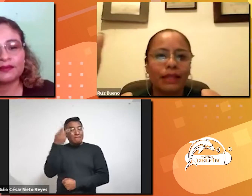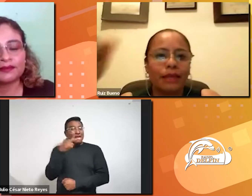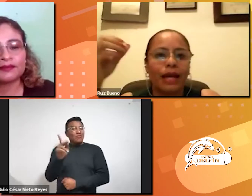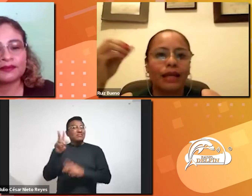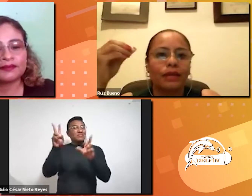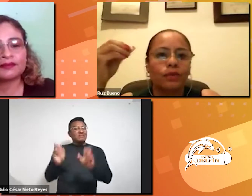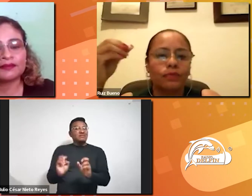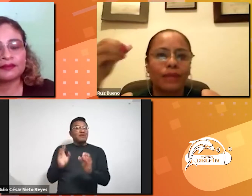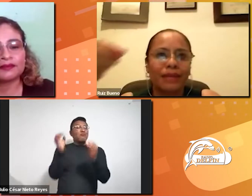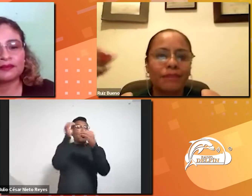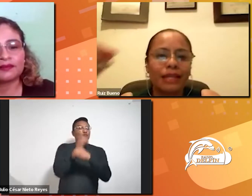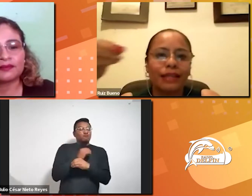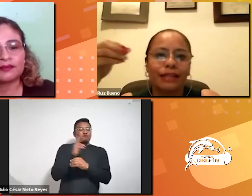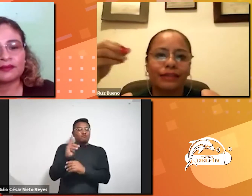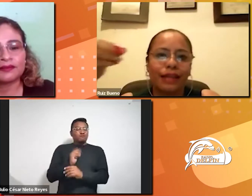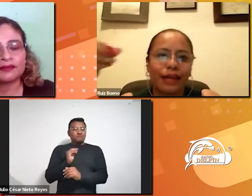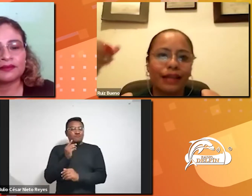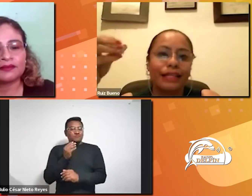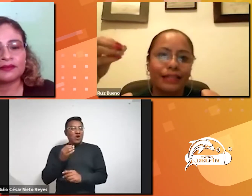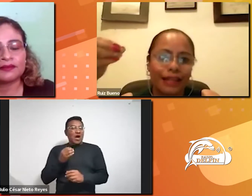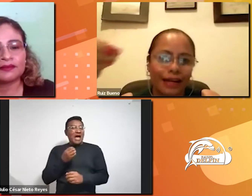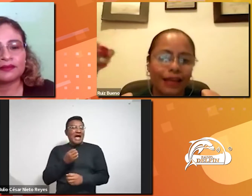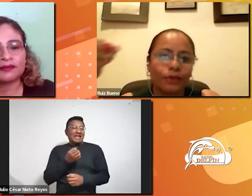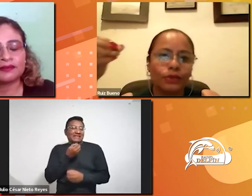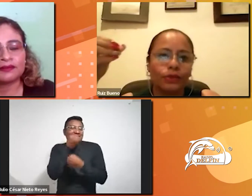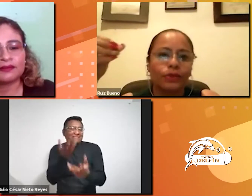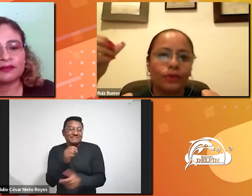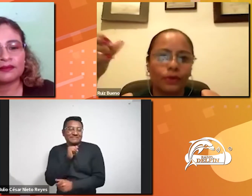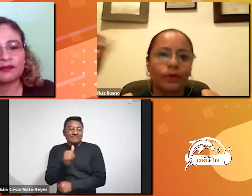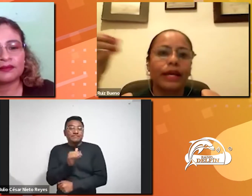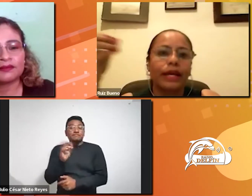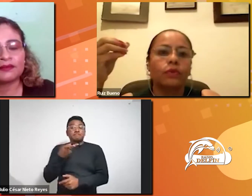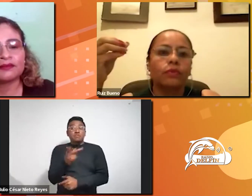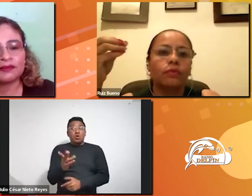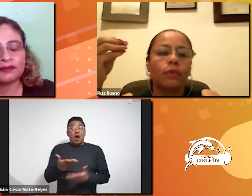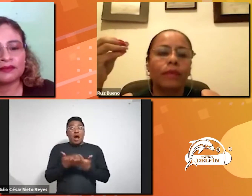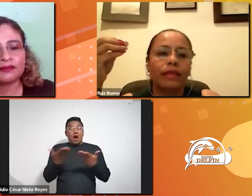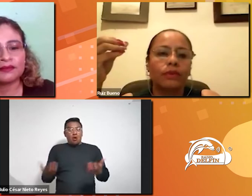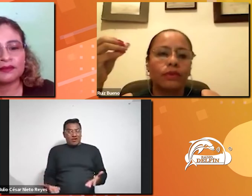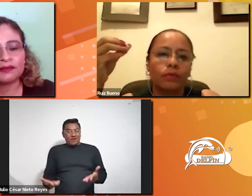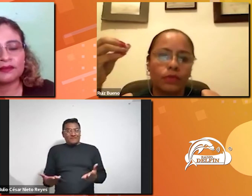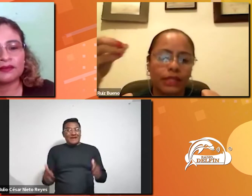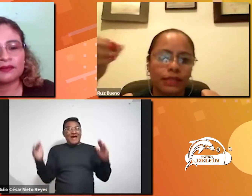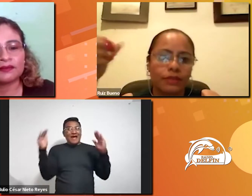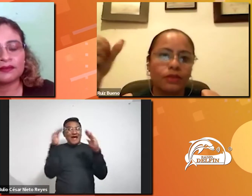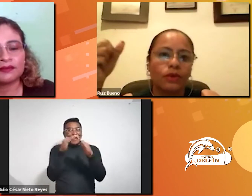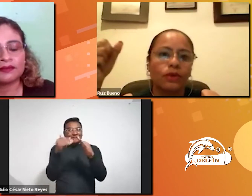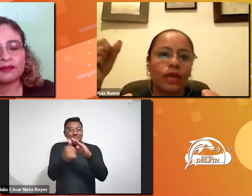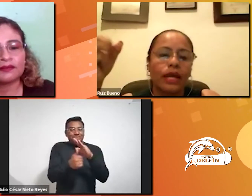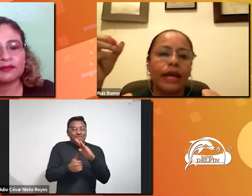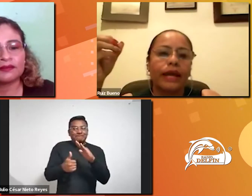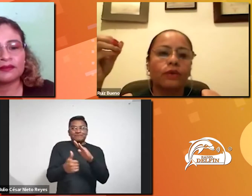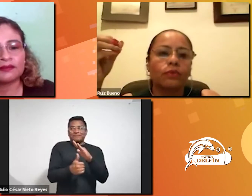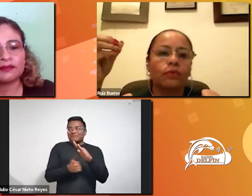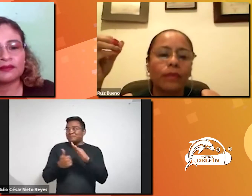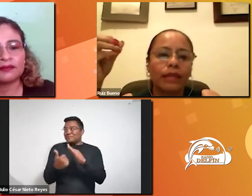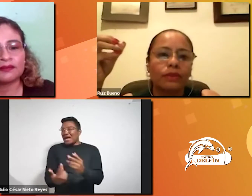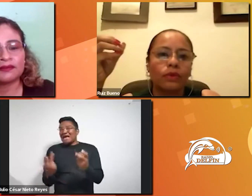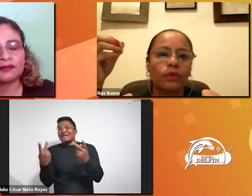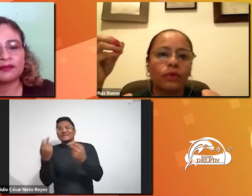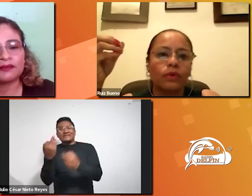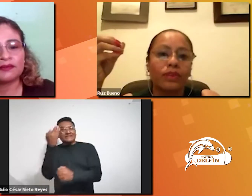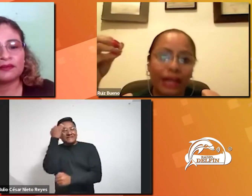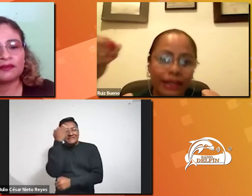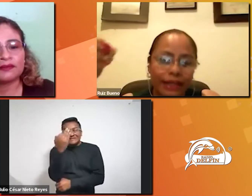la pandemia y nos permite estar encerrados, ¿no?, en un momento de mucha tensión, en un